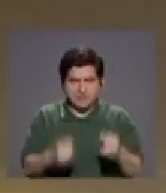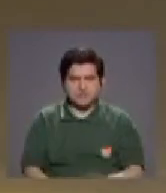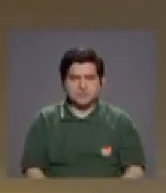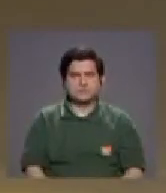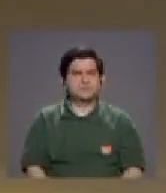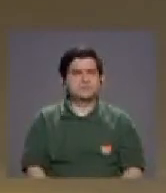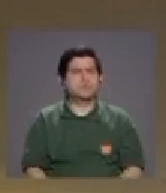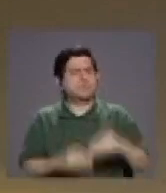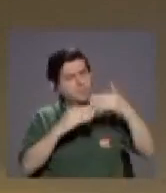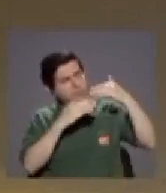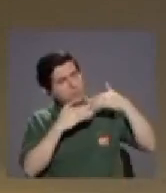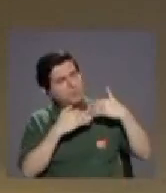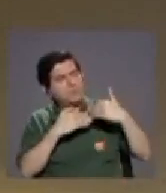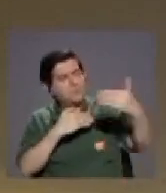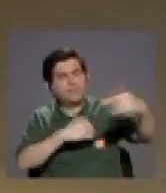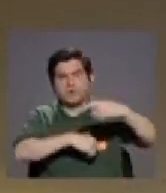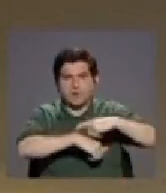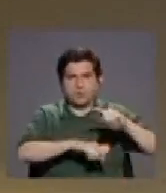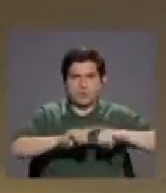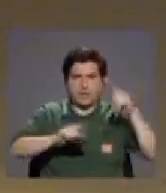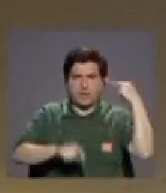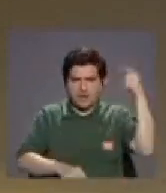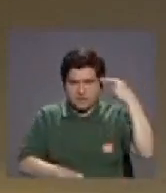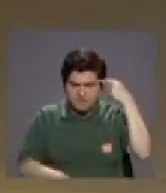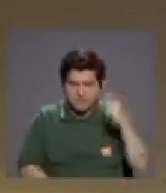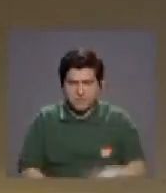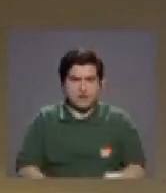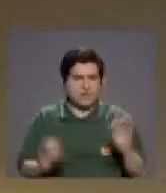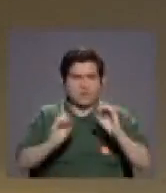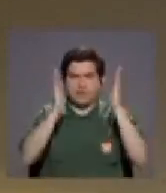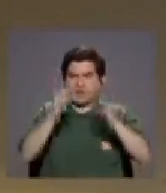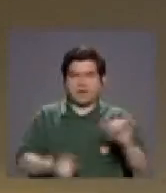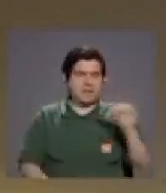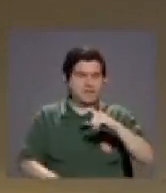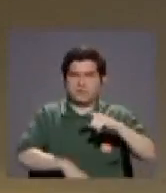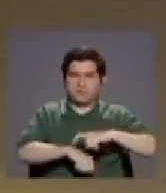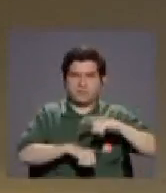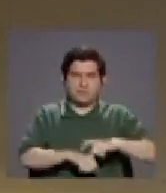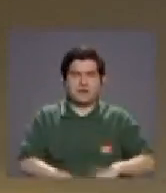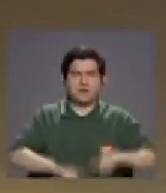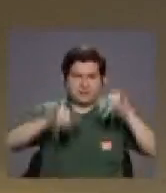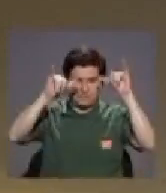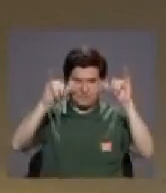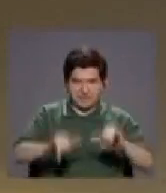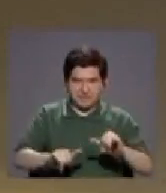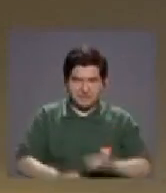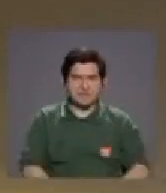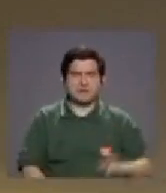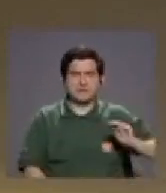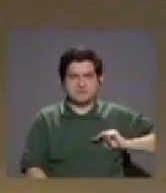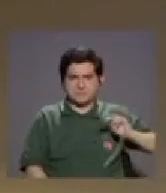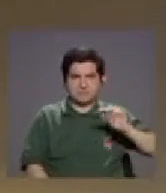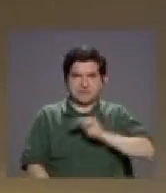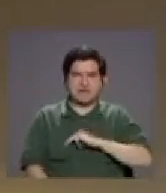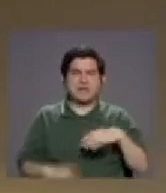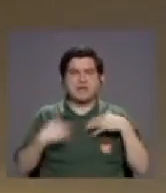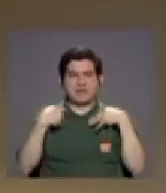periodo muy largo y con varios gobiernos, creo que nadie ha estado tanto en la silla del Ministerio de